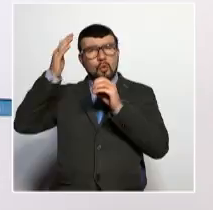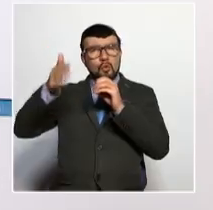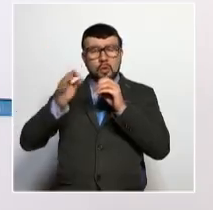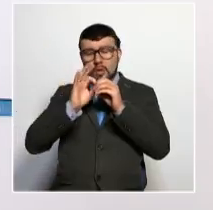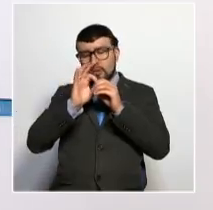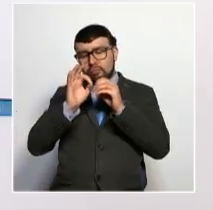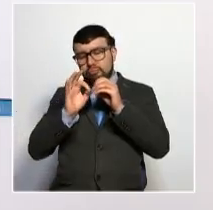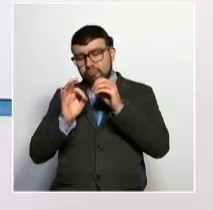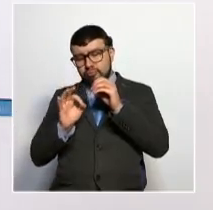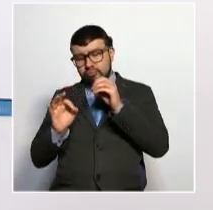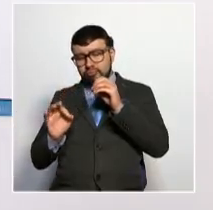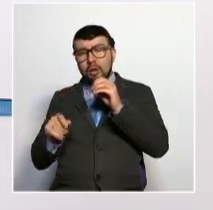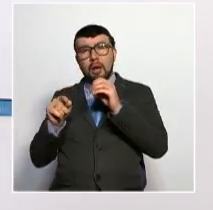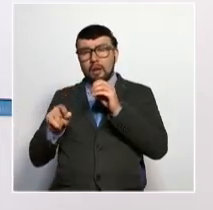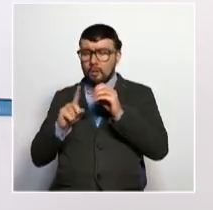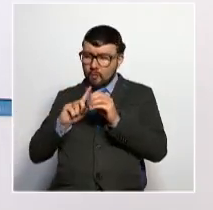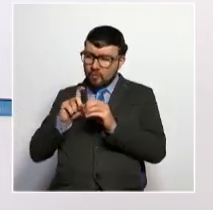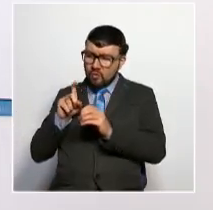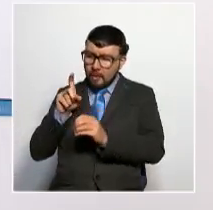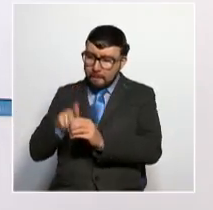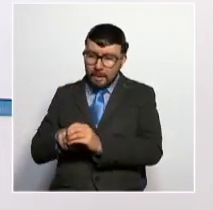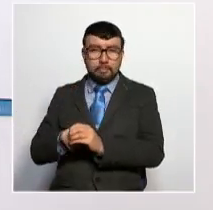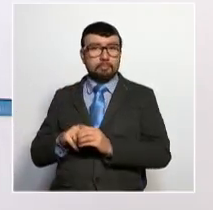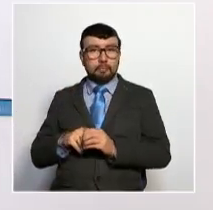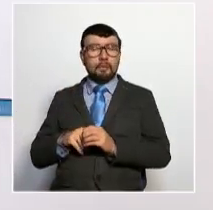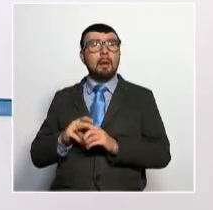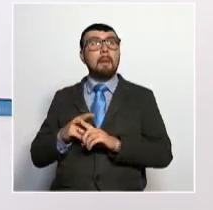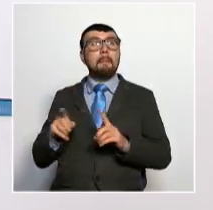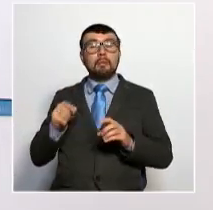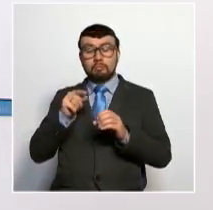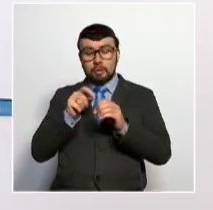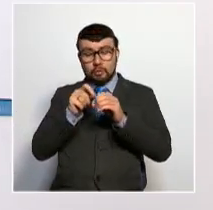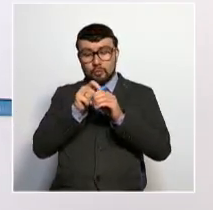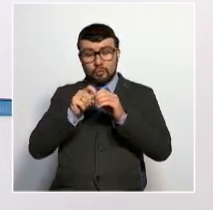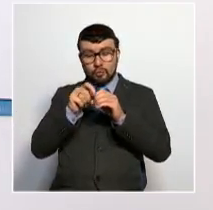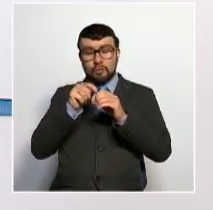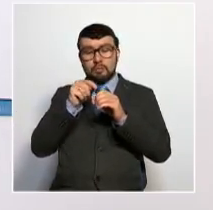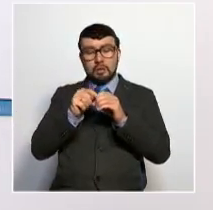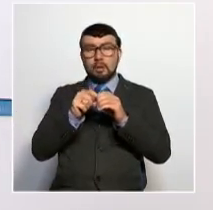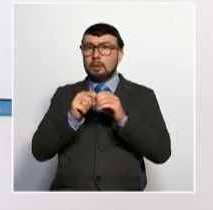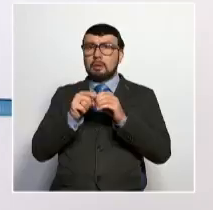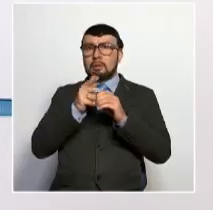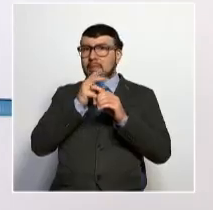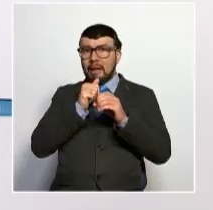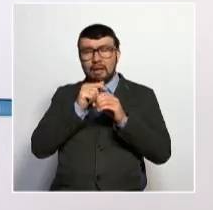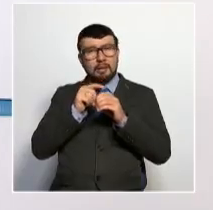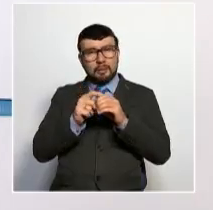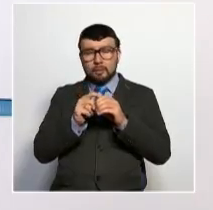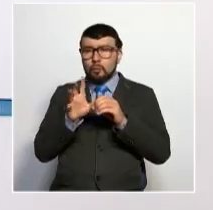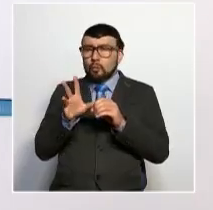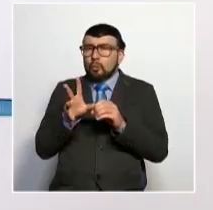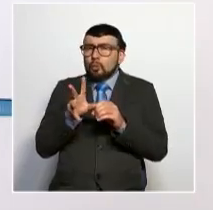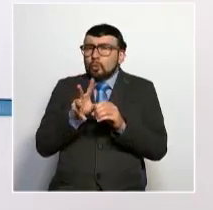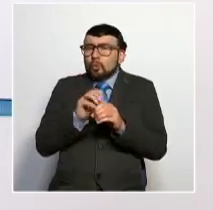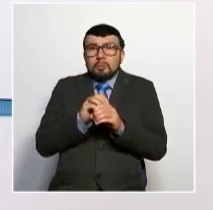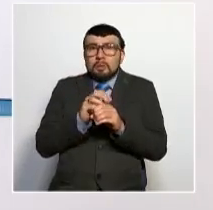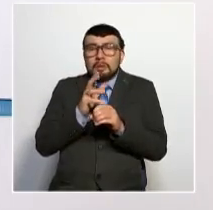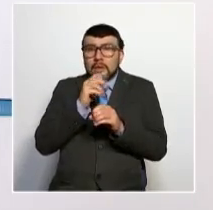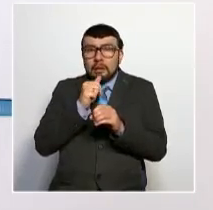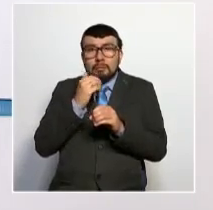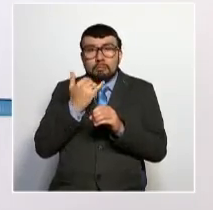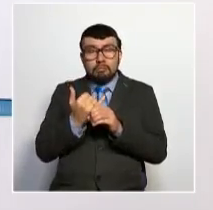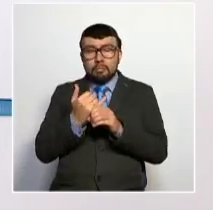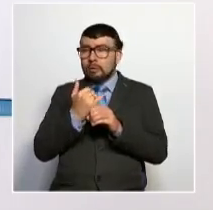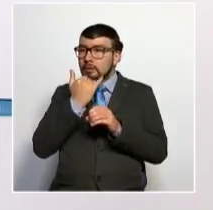va a poder ser fecundado. Cuando esta bolsita, después de que libera el óvulo, no se empieza a reabsorber, sino que por el